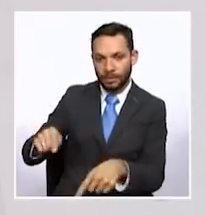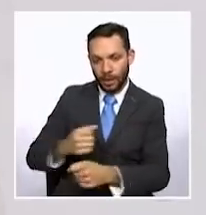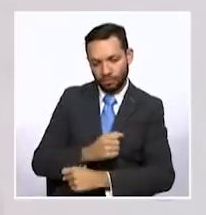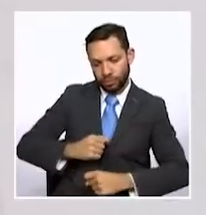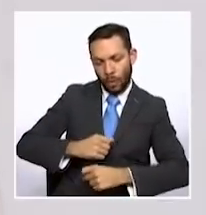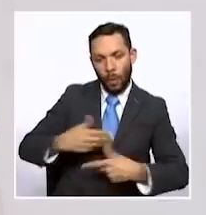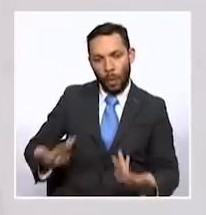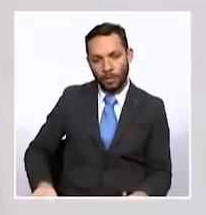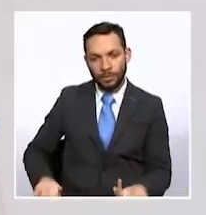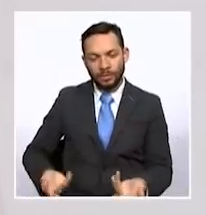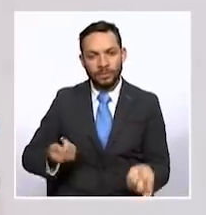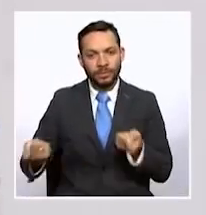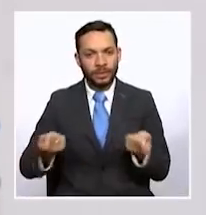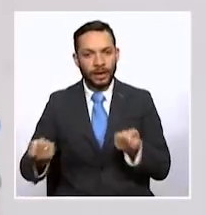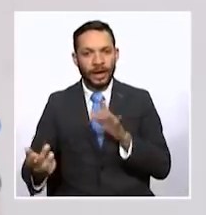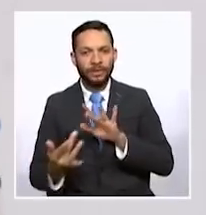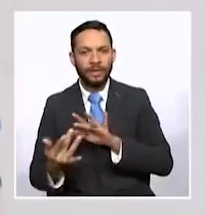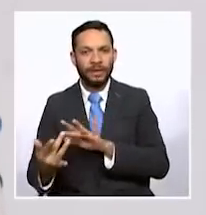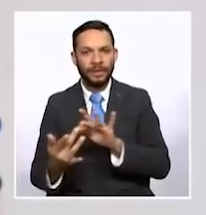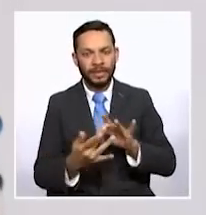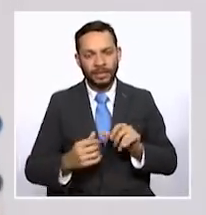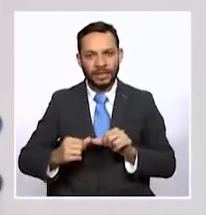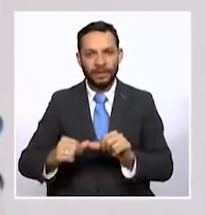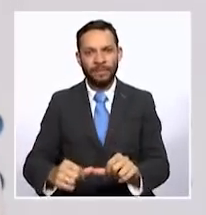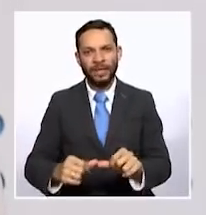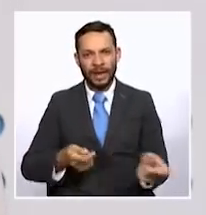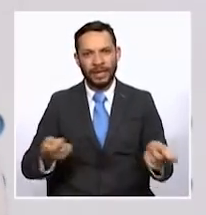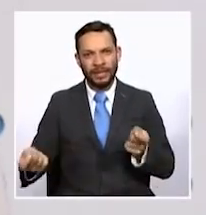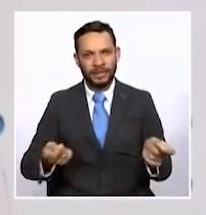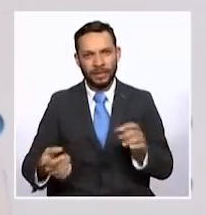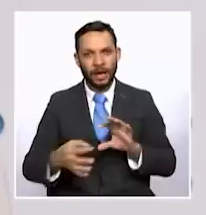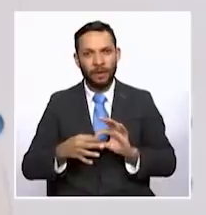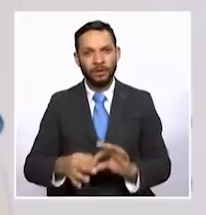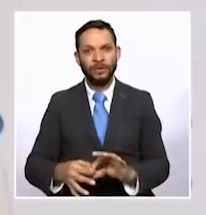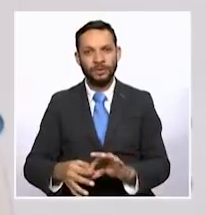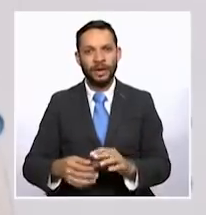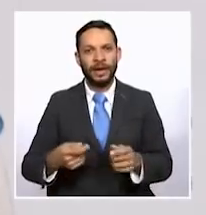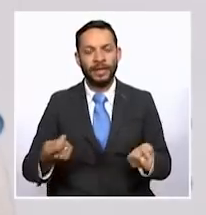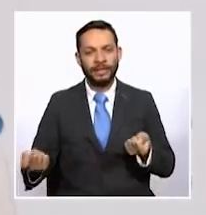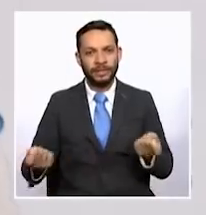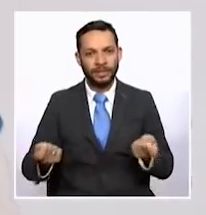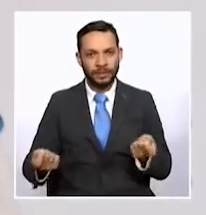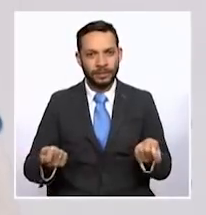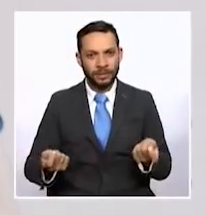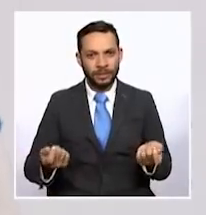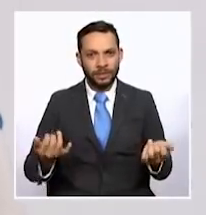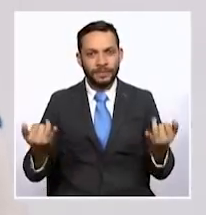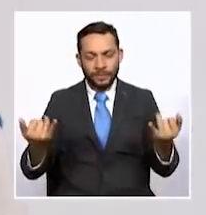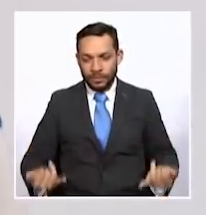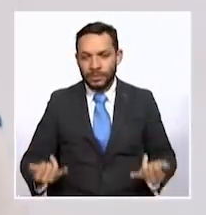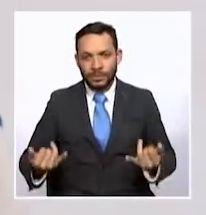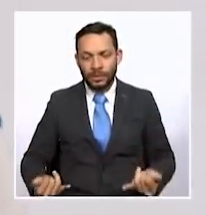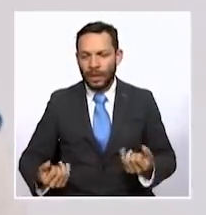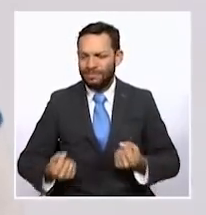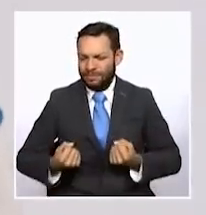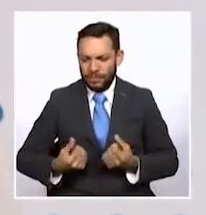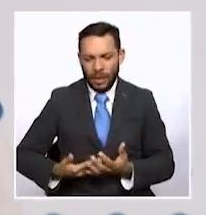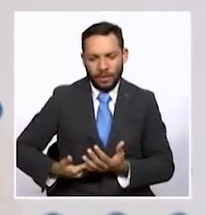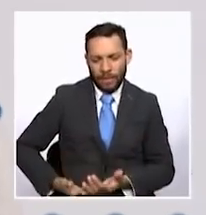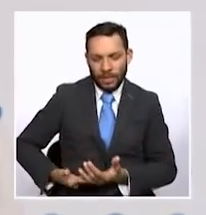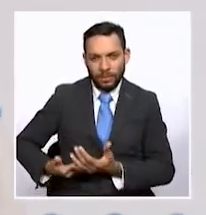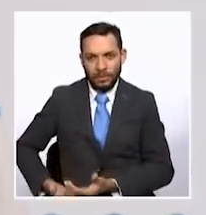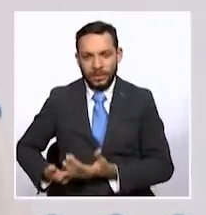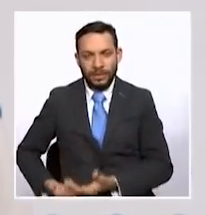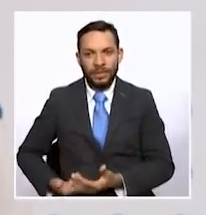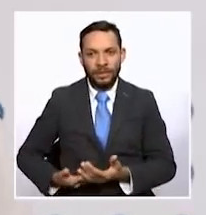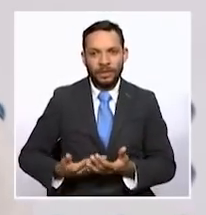ese índice de masa corporal debe estar por debajo de 25. Cuando tenemos un índice de masa corporal mayor, entonces empezamos a sobrecargar todas las articulaciones,